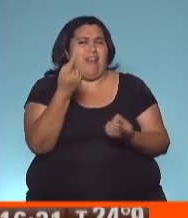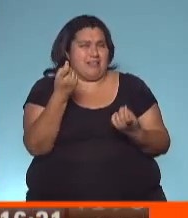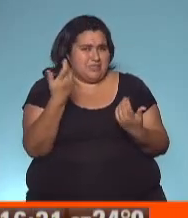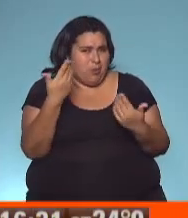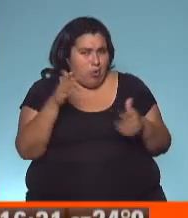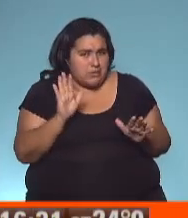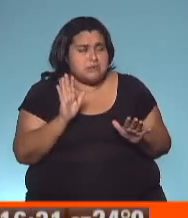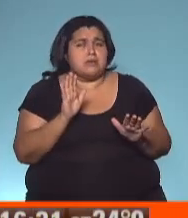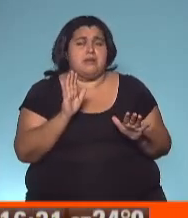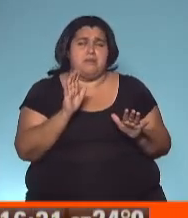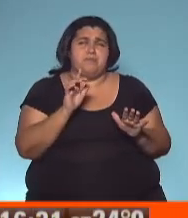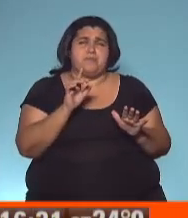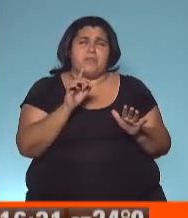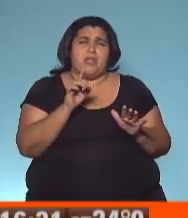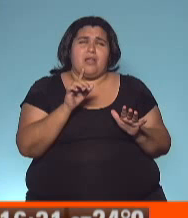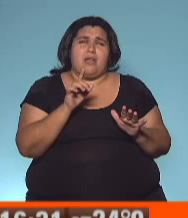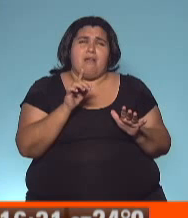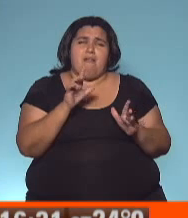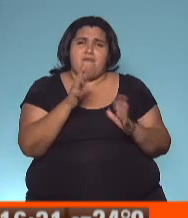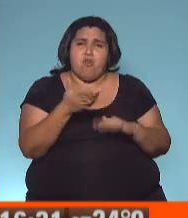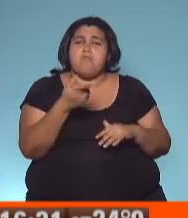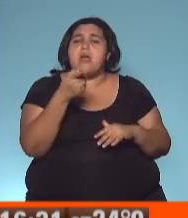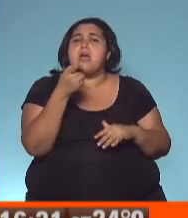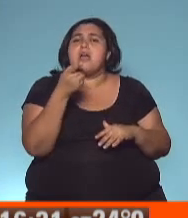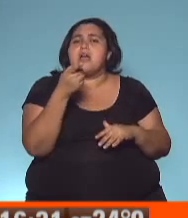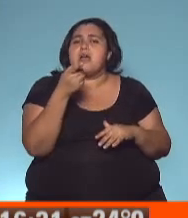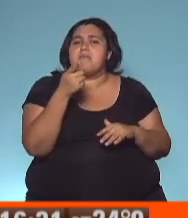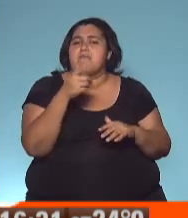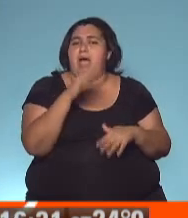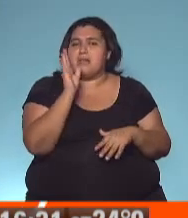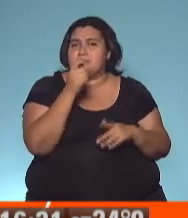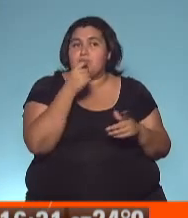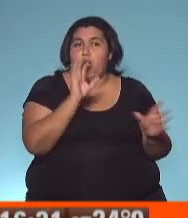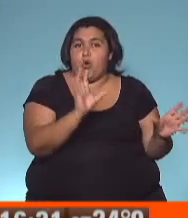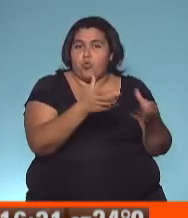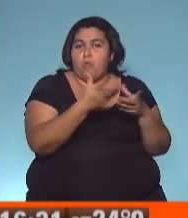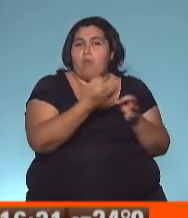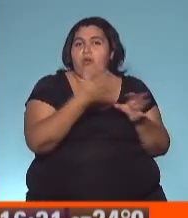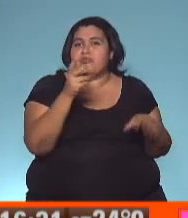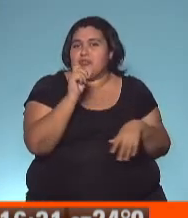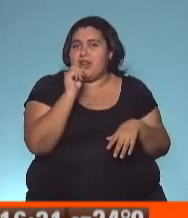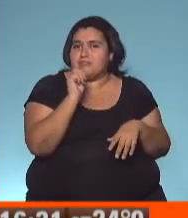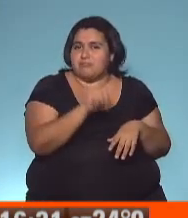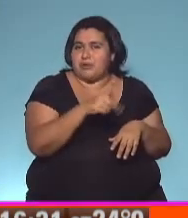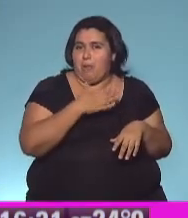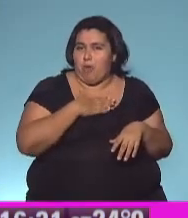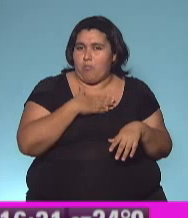también poner a disposición el plantel profesional médico de